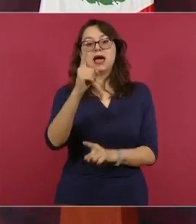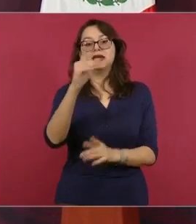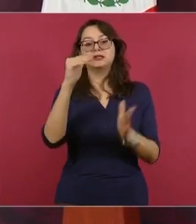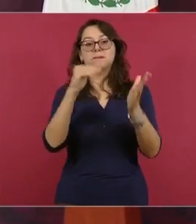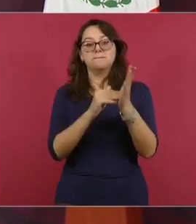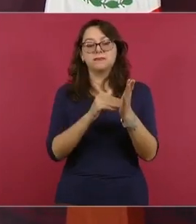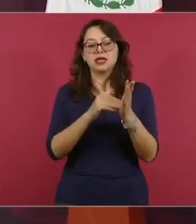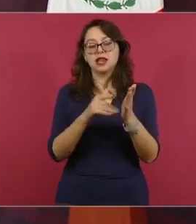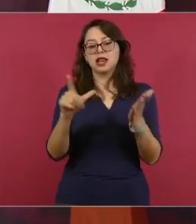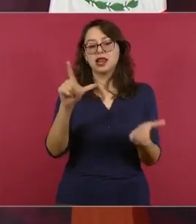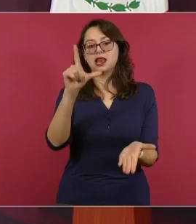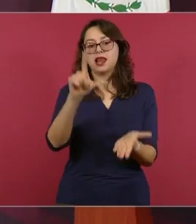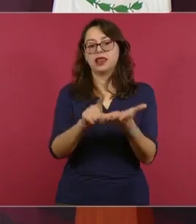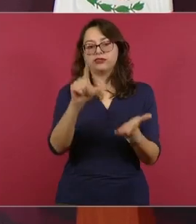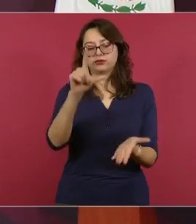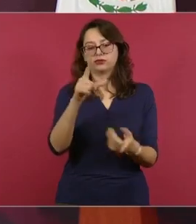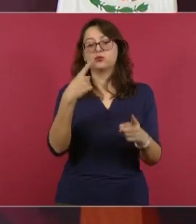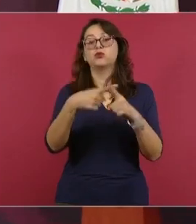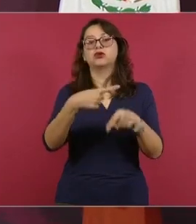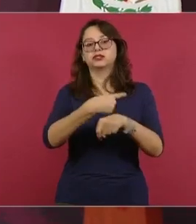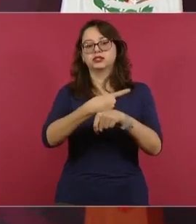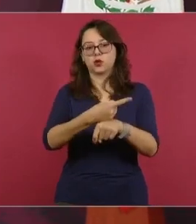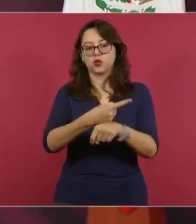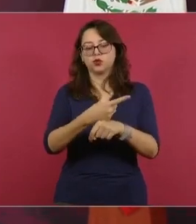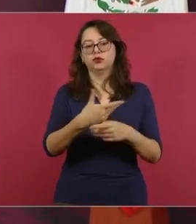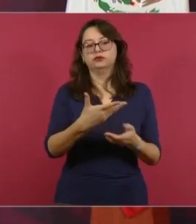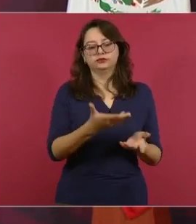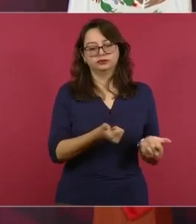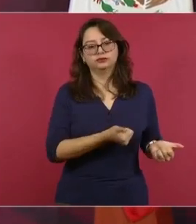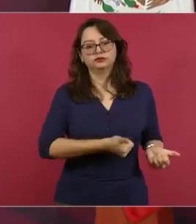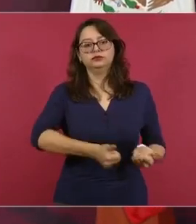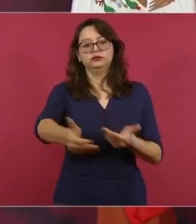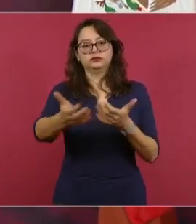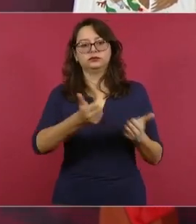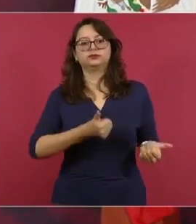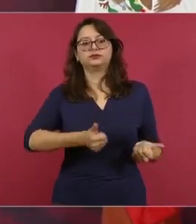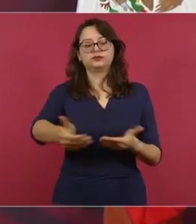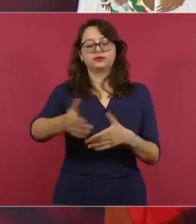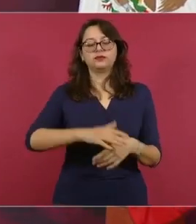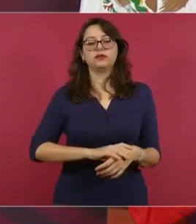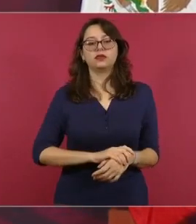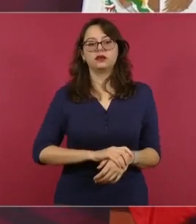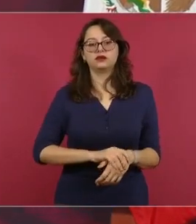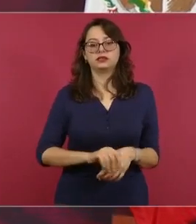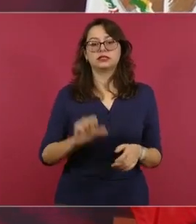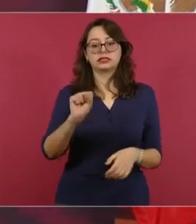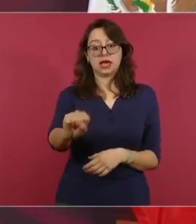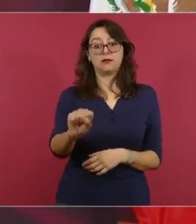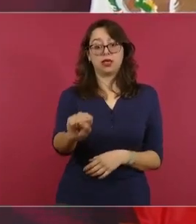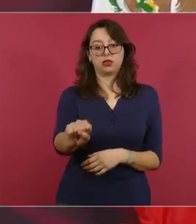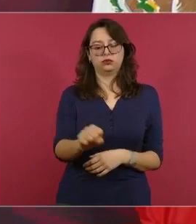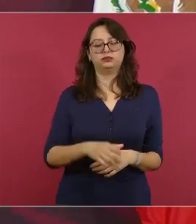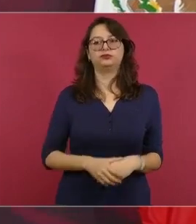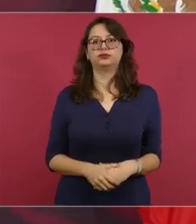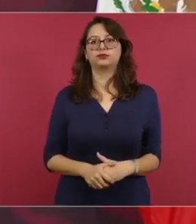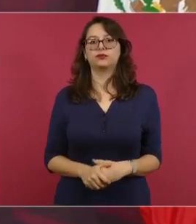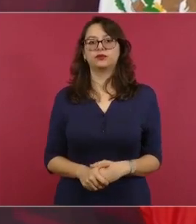por segundo a Monterrey, del Cuchillo 2, o sea, el sábado.